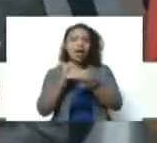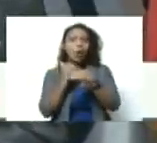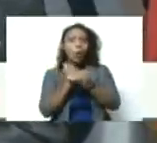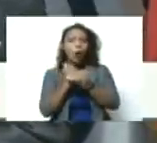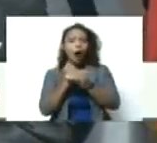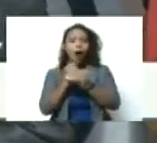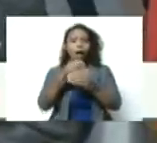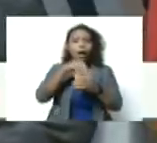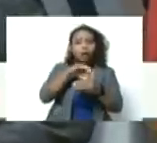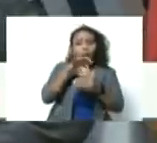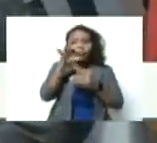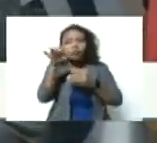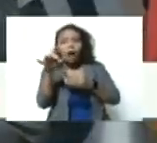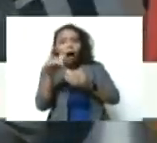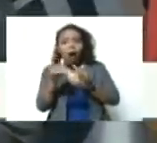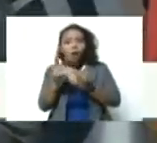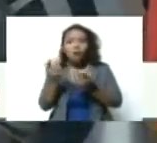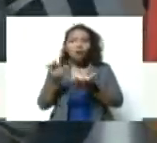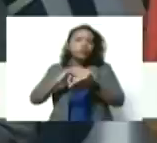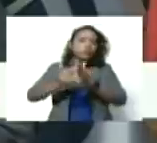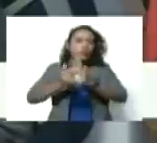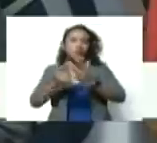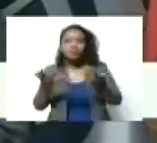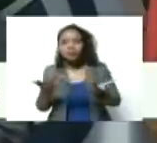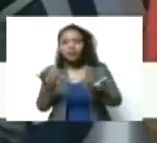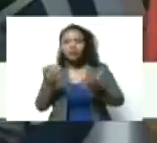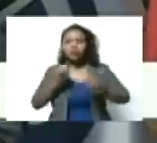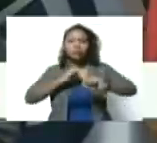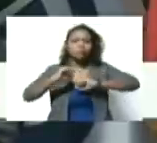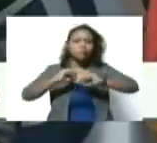en medio de lo que ha significado la acción